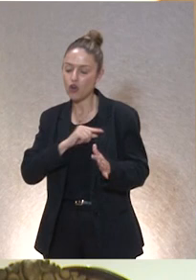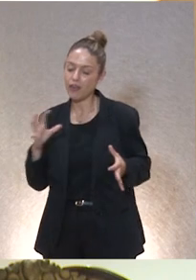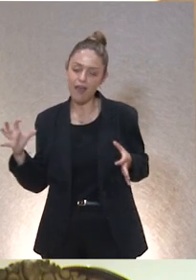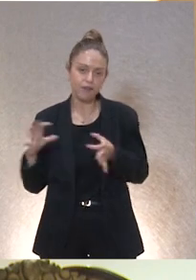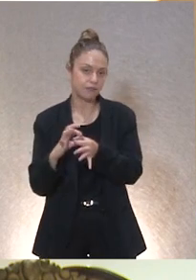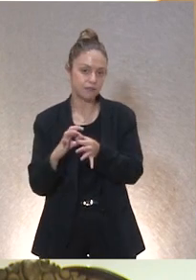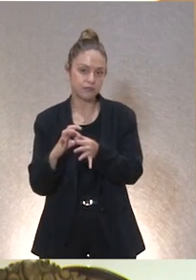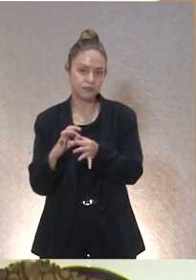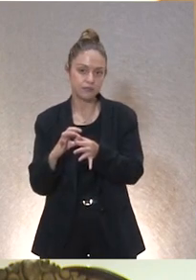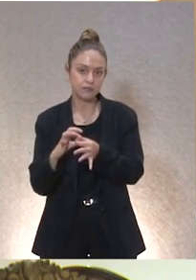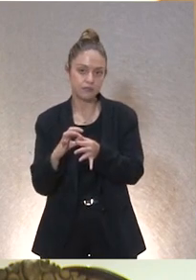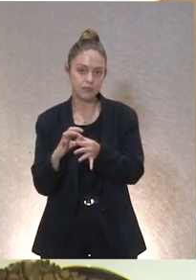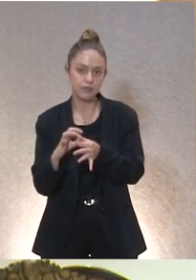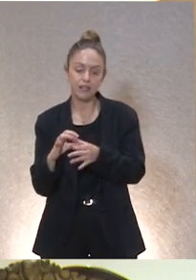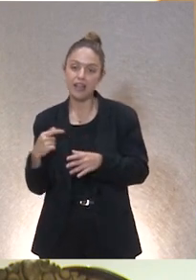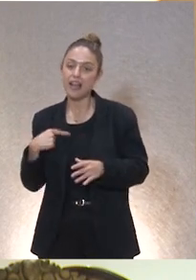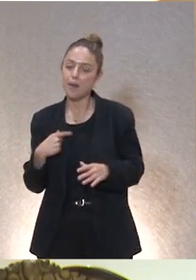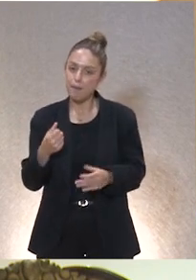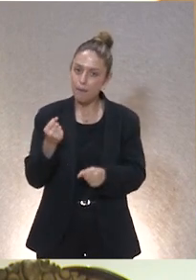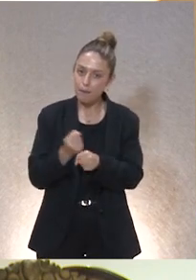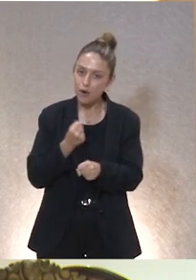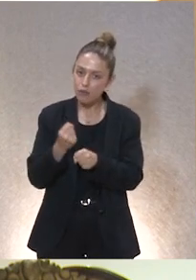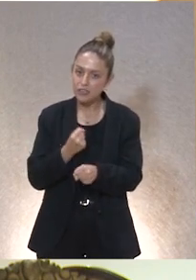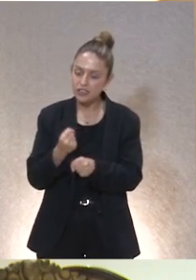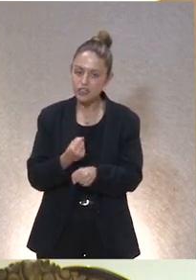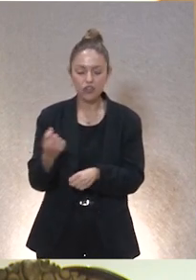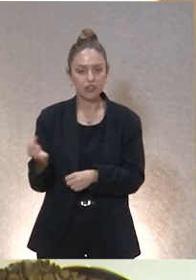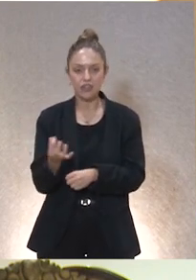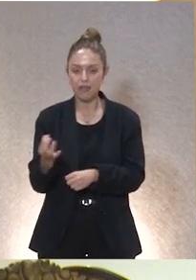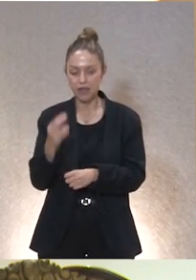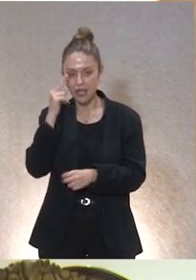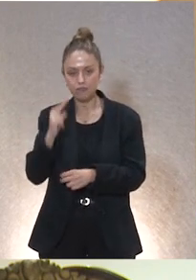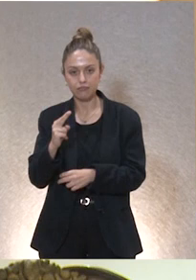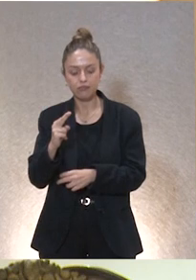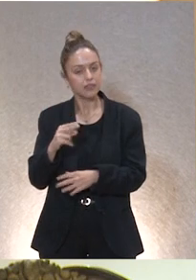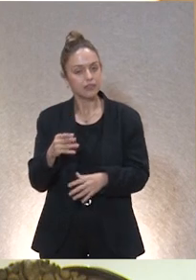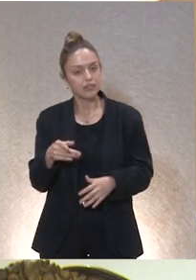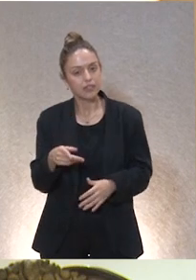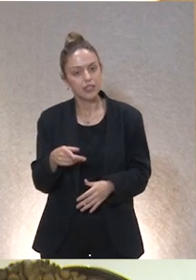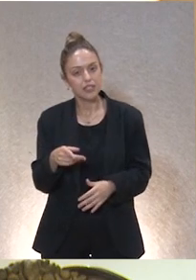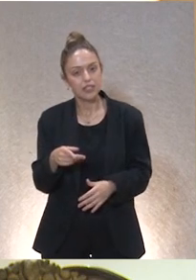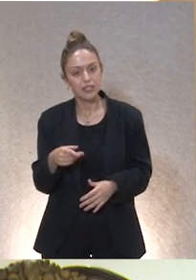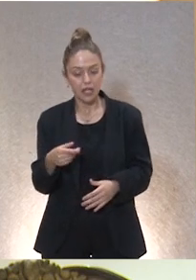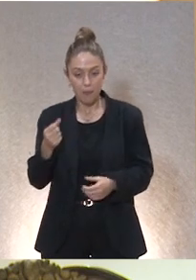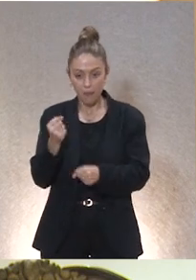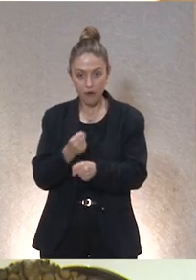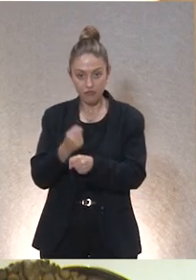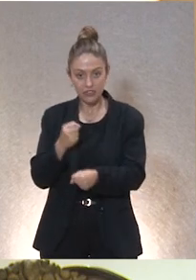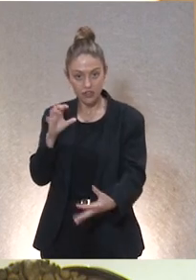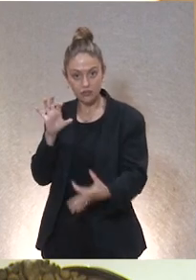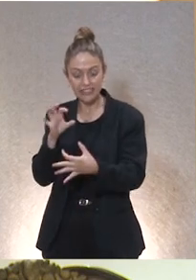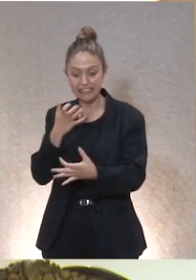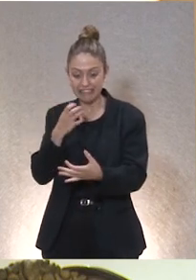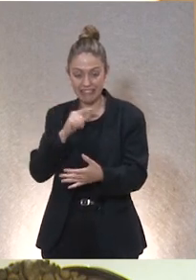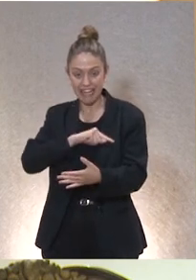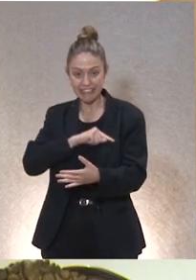asumamos la ley sartis de la profesión que existe que conocemos y que es consustancial a la profesión misma ya que sin ética